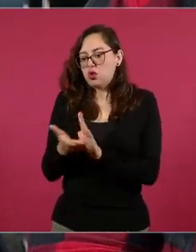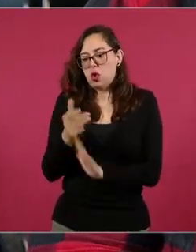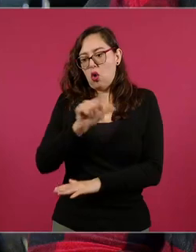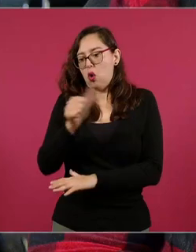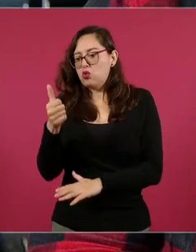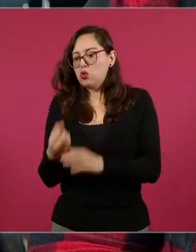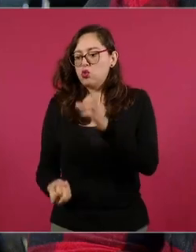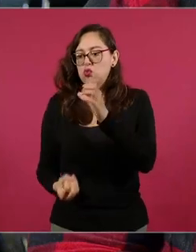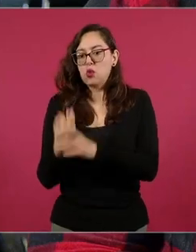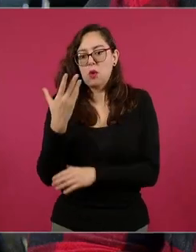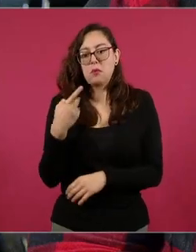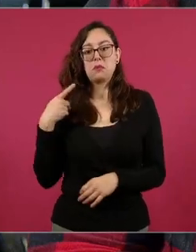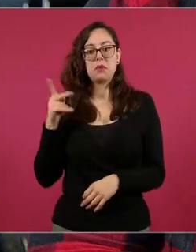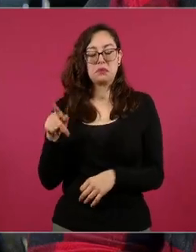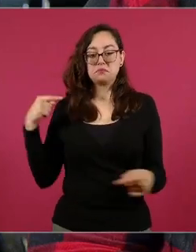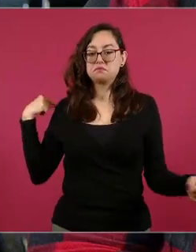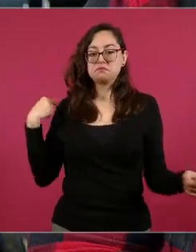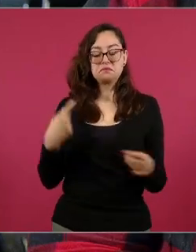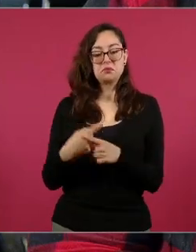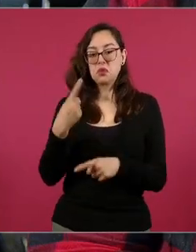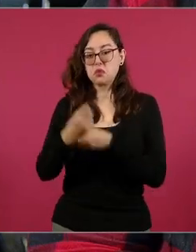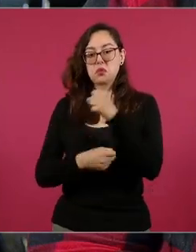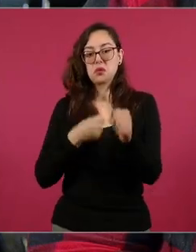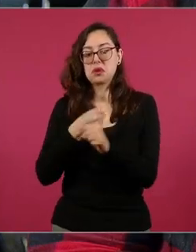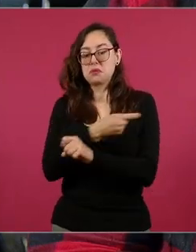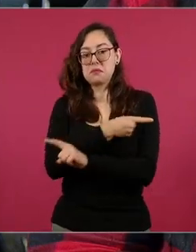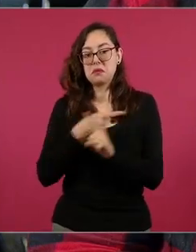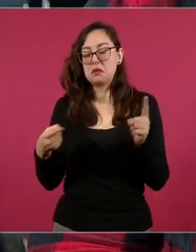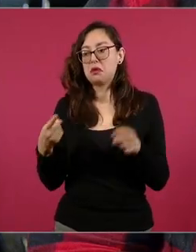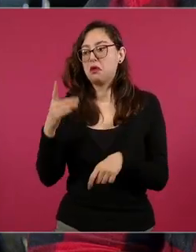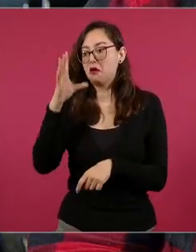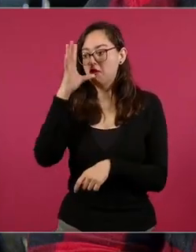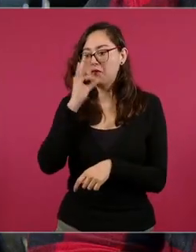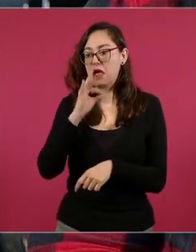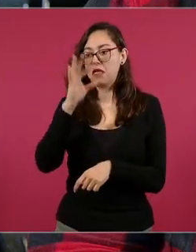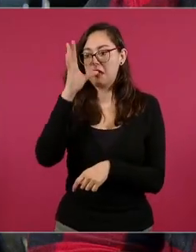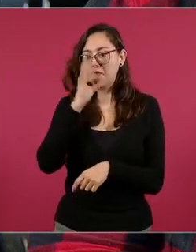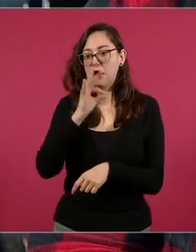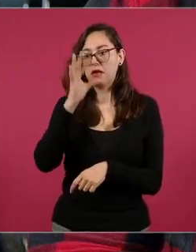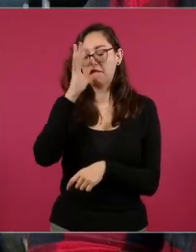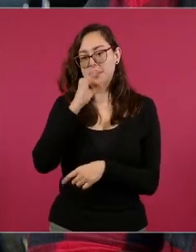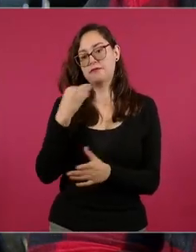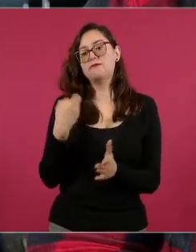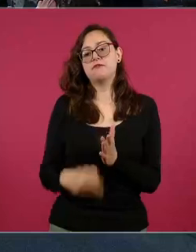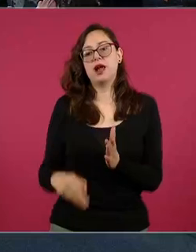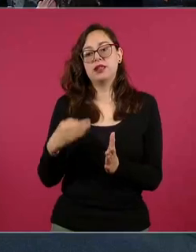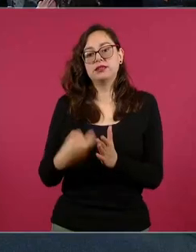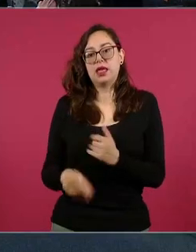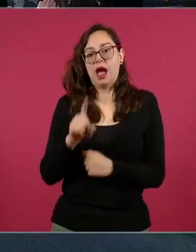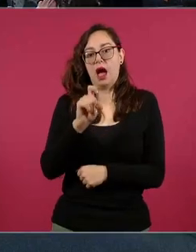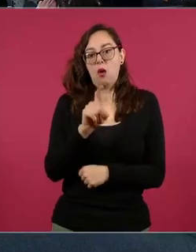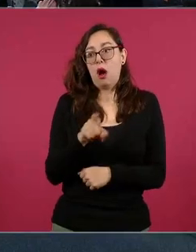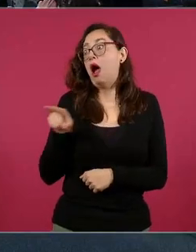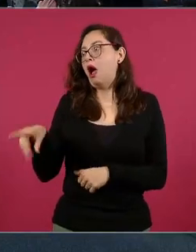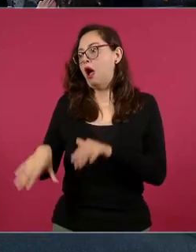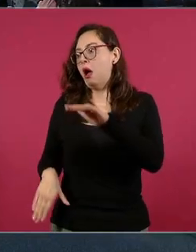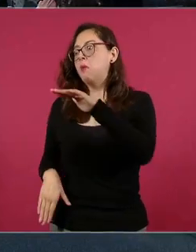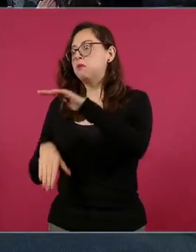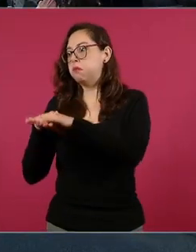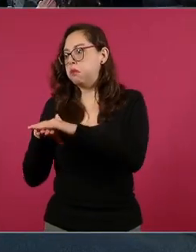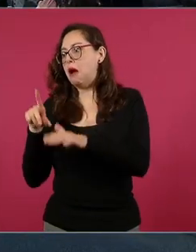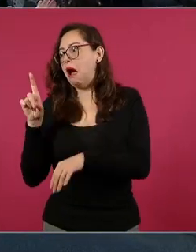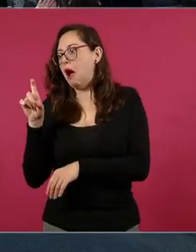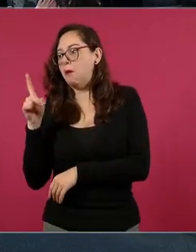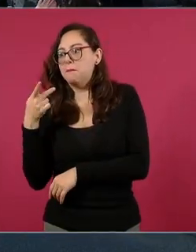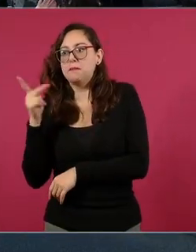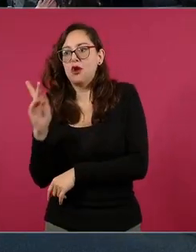ha sucedido y que más de un año y medio pues ha mermado la calidad de vida de los potosinos, quienes se encuentran hasta hoy en día,